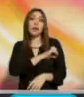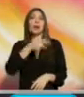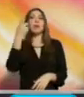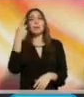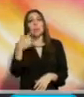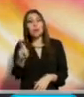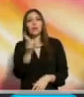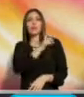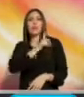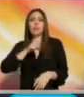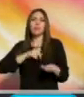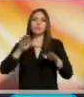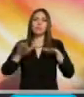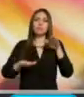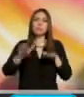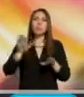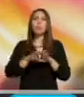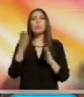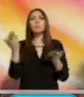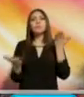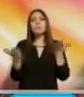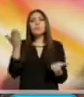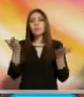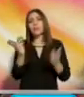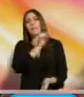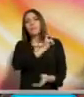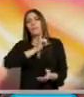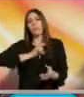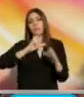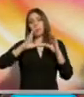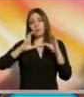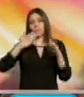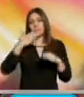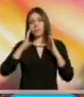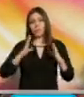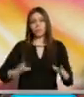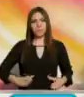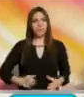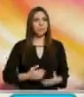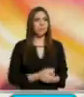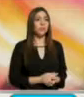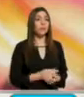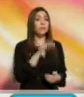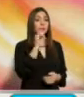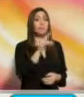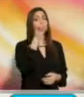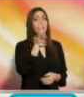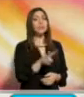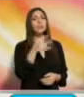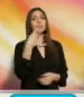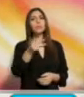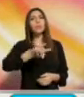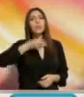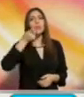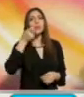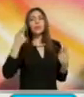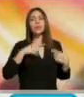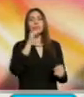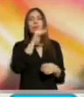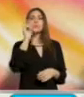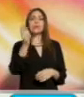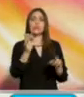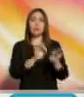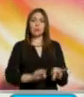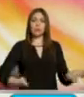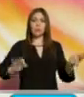tienes que balancearlo al final. Es ¿no? correcto. Tienes que cuidar. Tienes Claro. que cuidarte. Bueno, esa pregunta es muy importante responderla por lo siguiente.